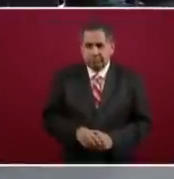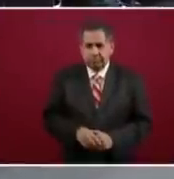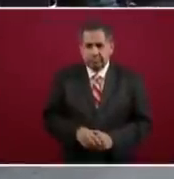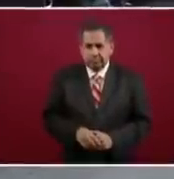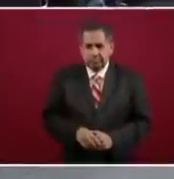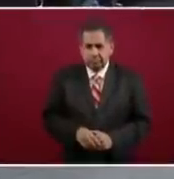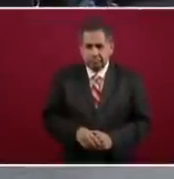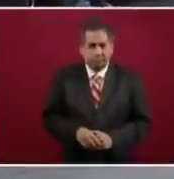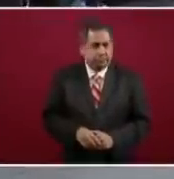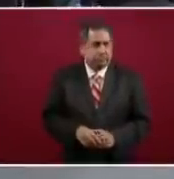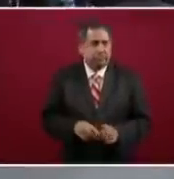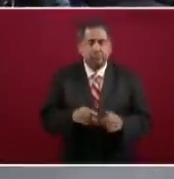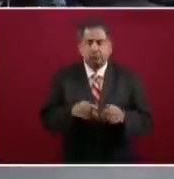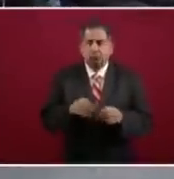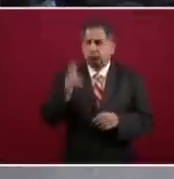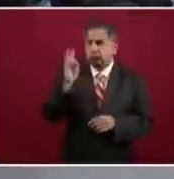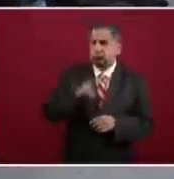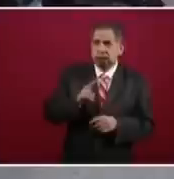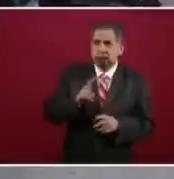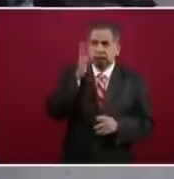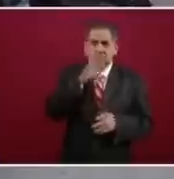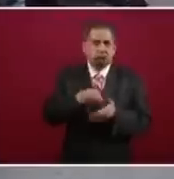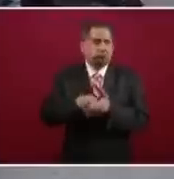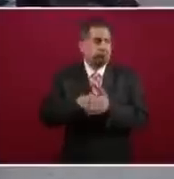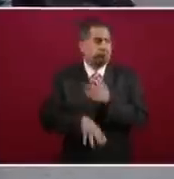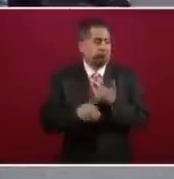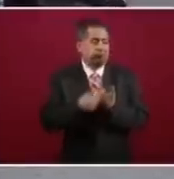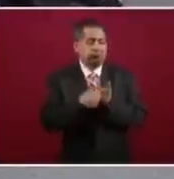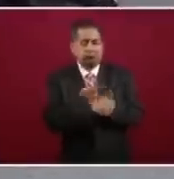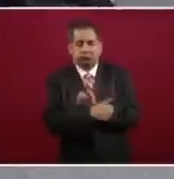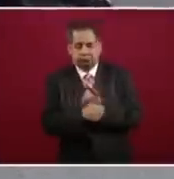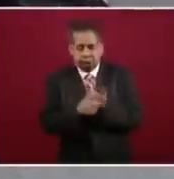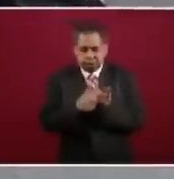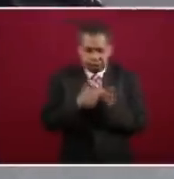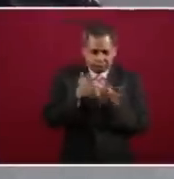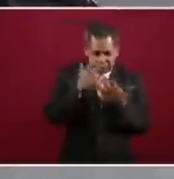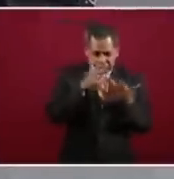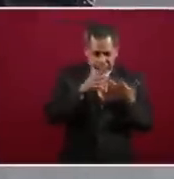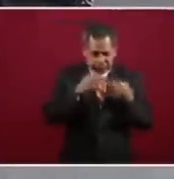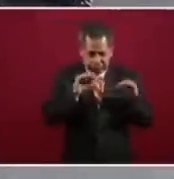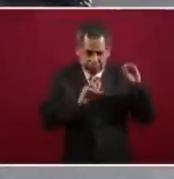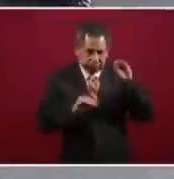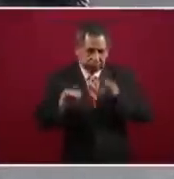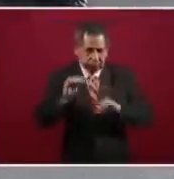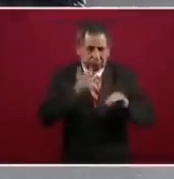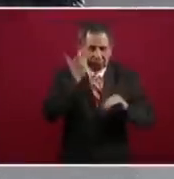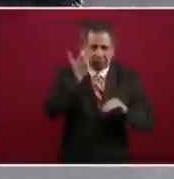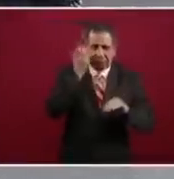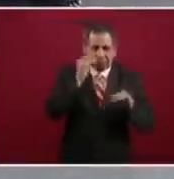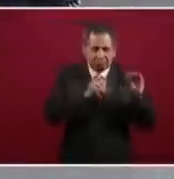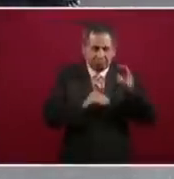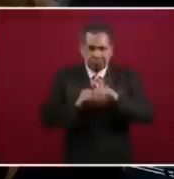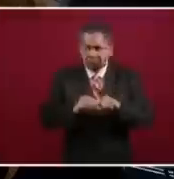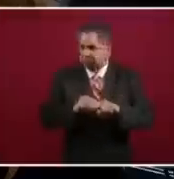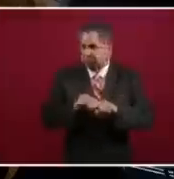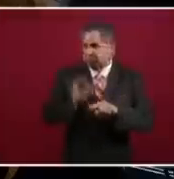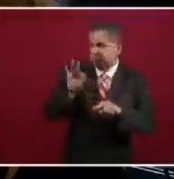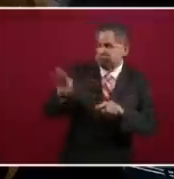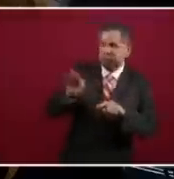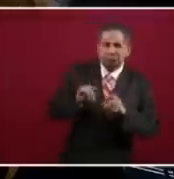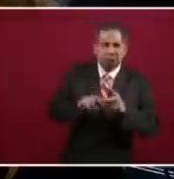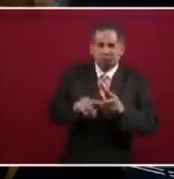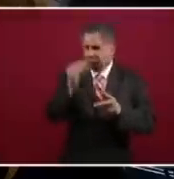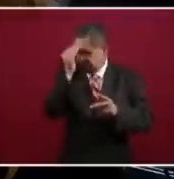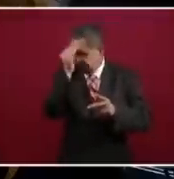ocultando la verdad manipulando difamando a opositores